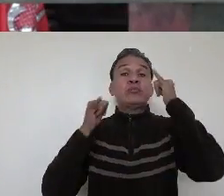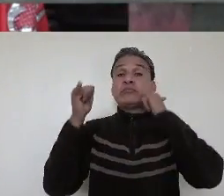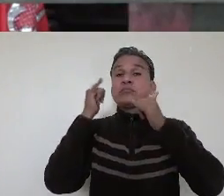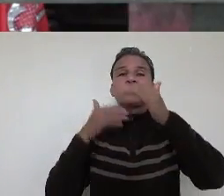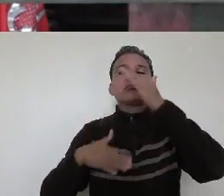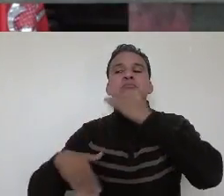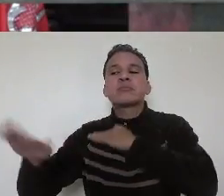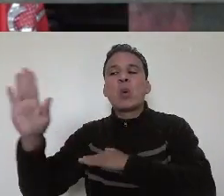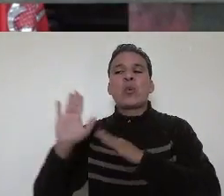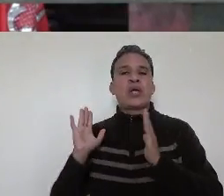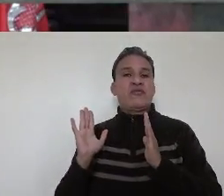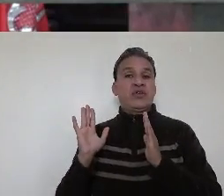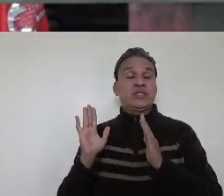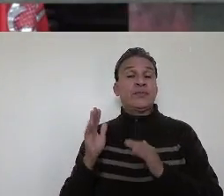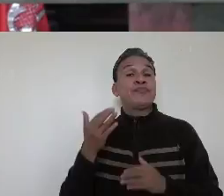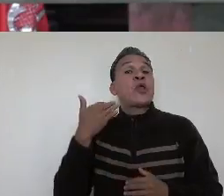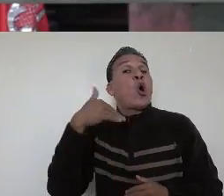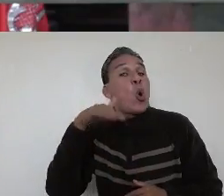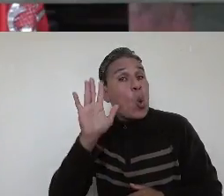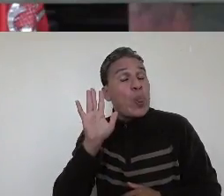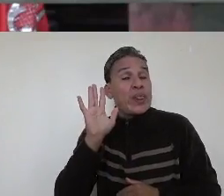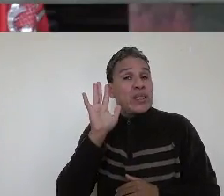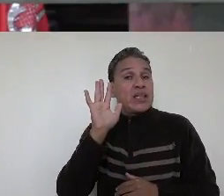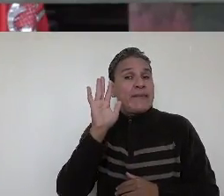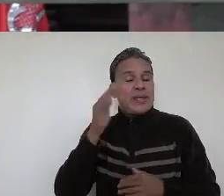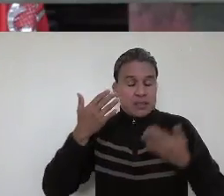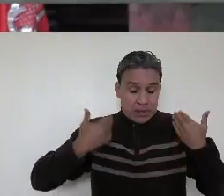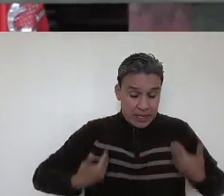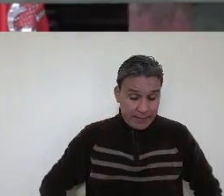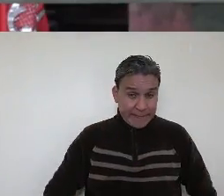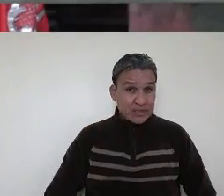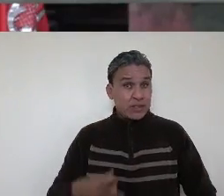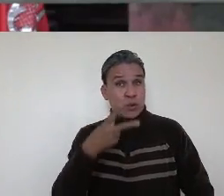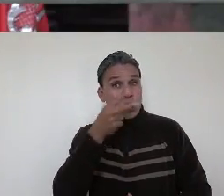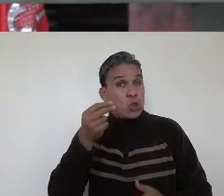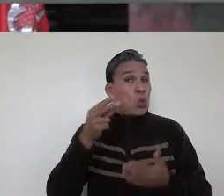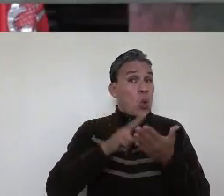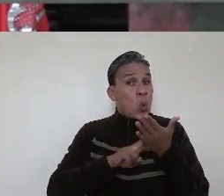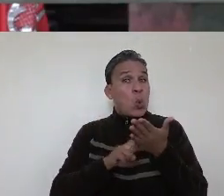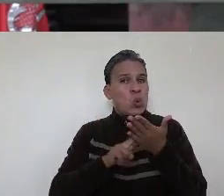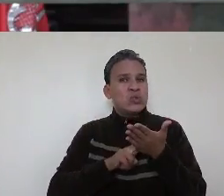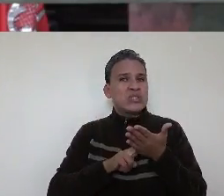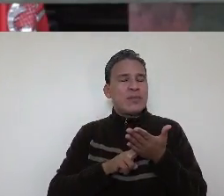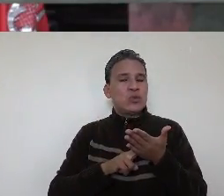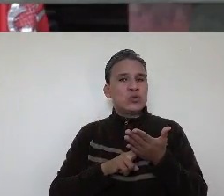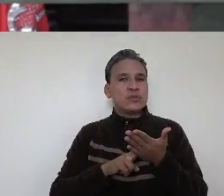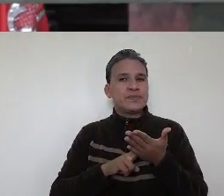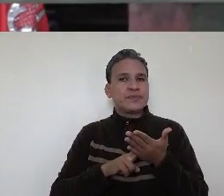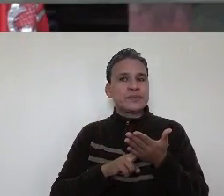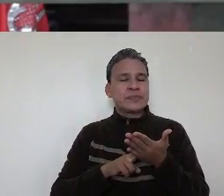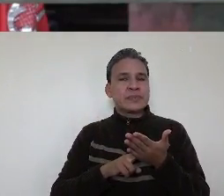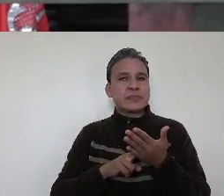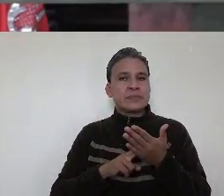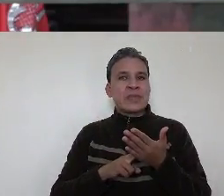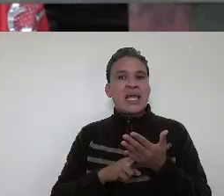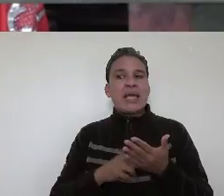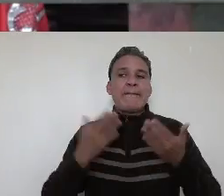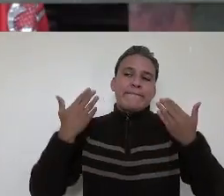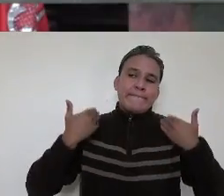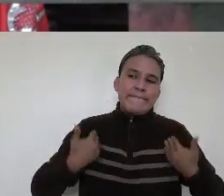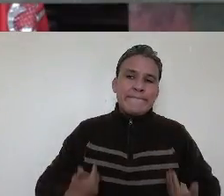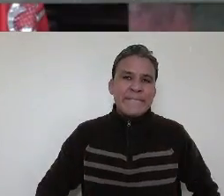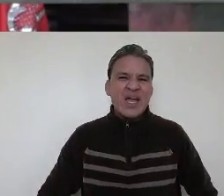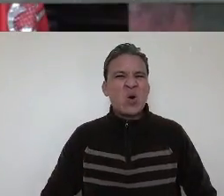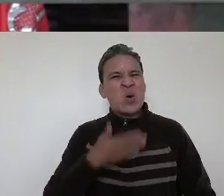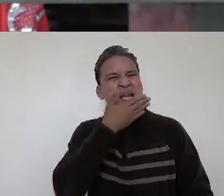también que teniendo el vestido de fiesta no lo utilicemos y prefiramos el vestido, qué sé yo,